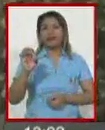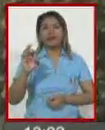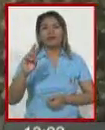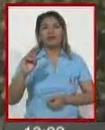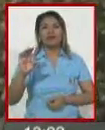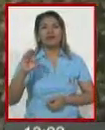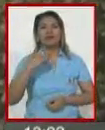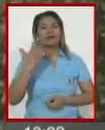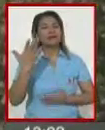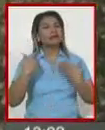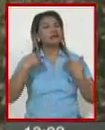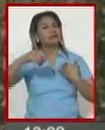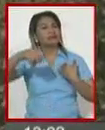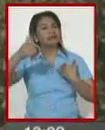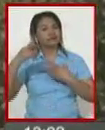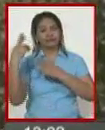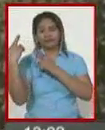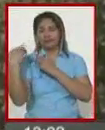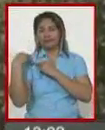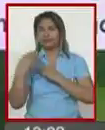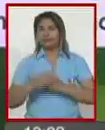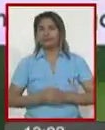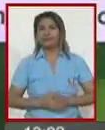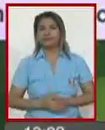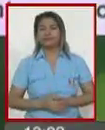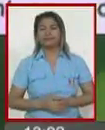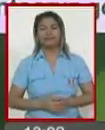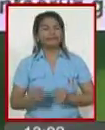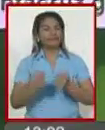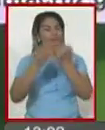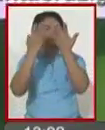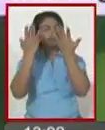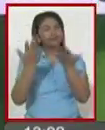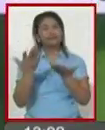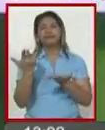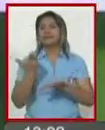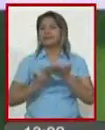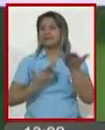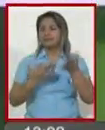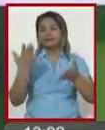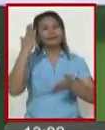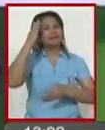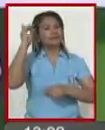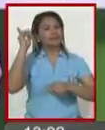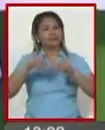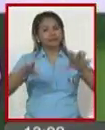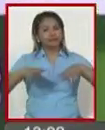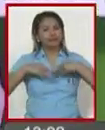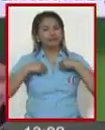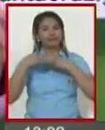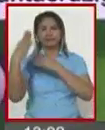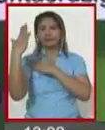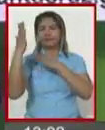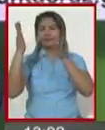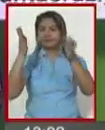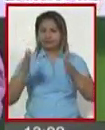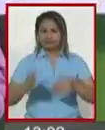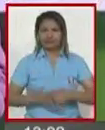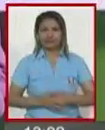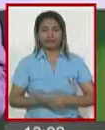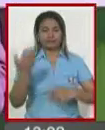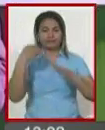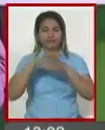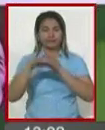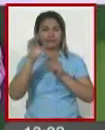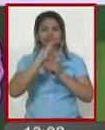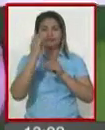debe de tomar otras medidas en vez de bloqueos. Esto es lamentable, no podemos aceptar los cruceños que se introduzca